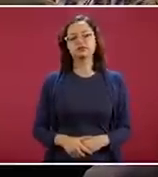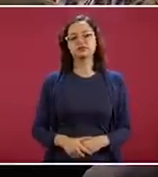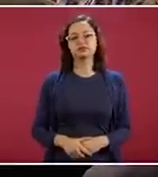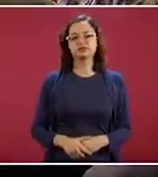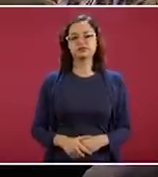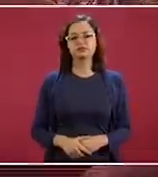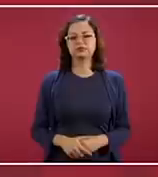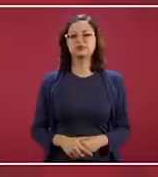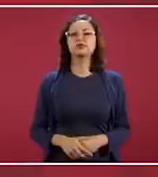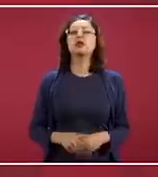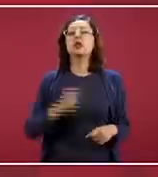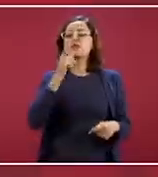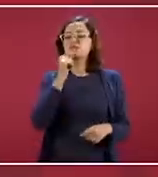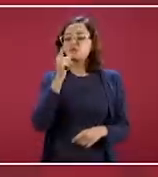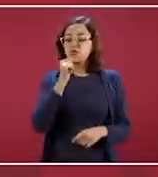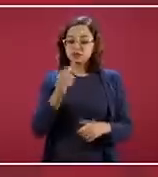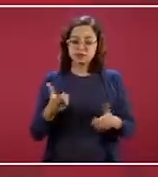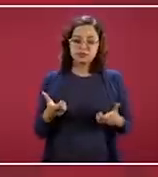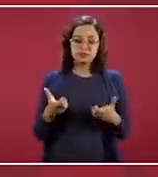la policía de caminos,